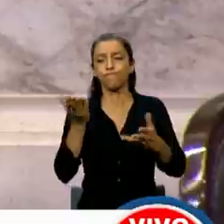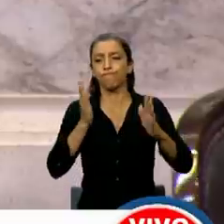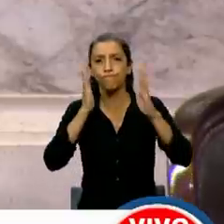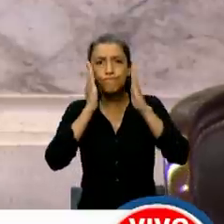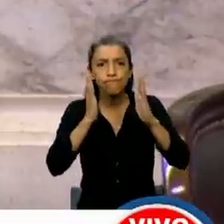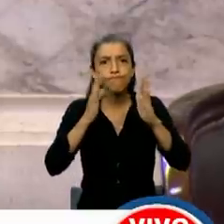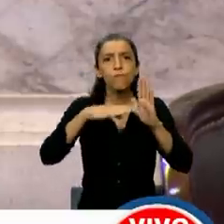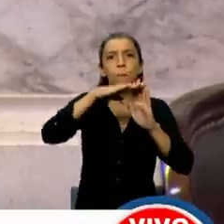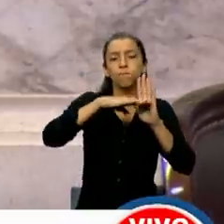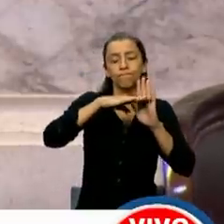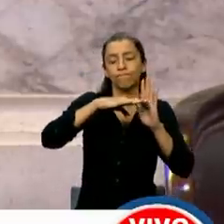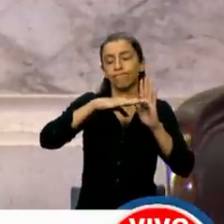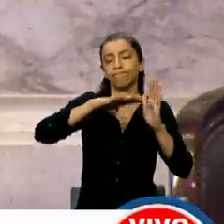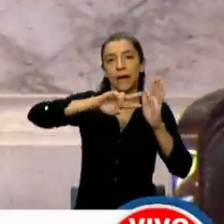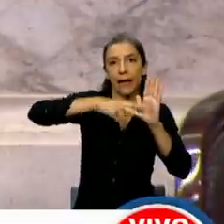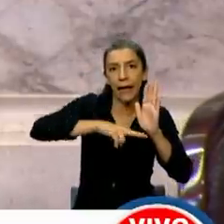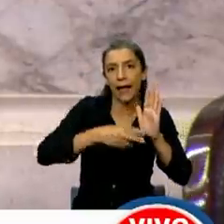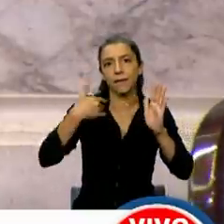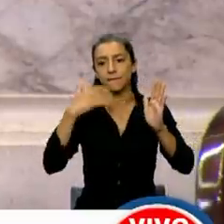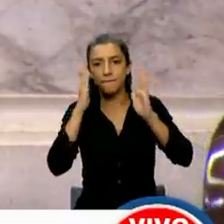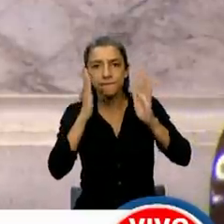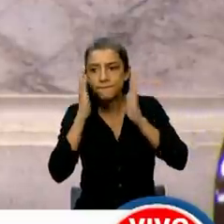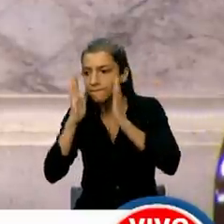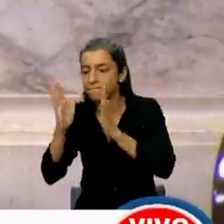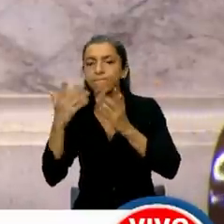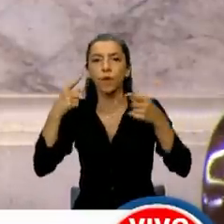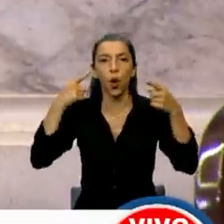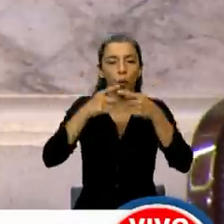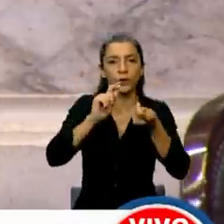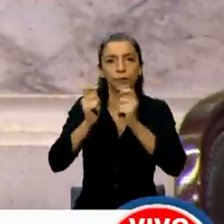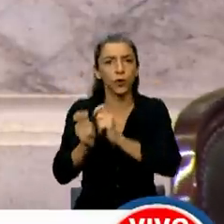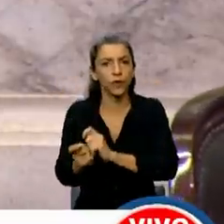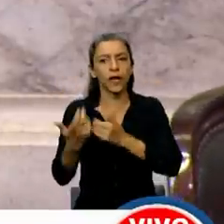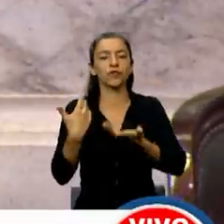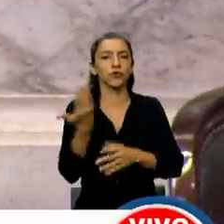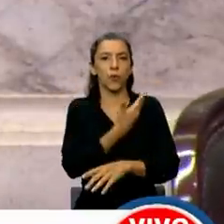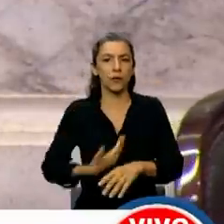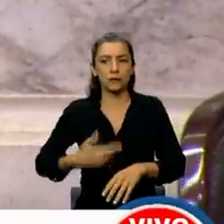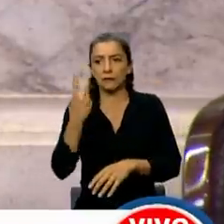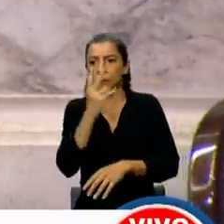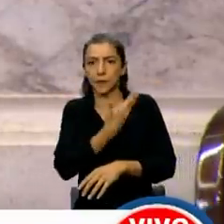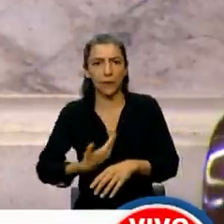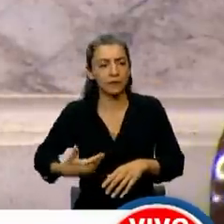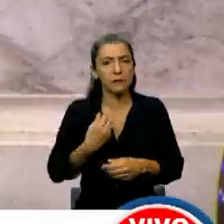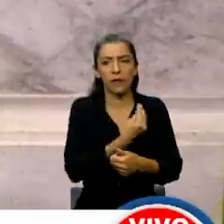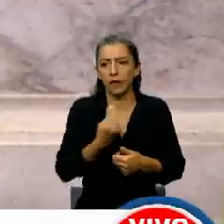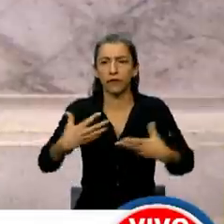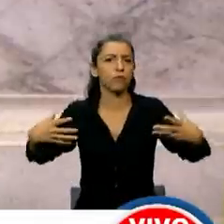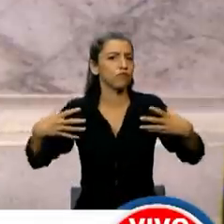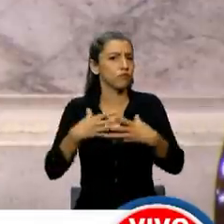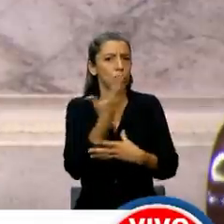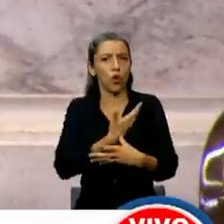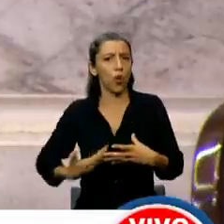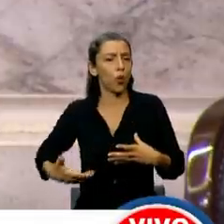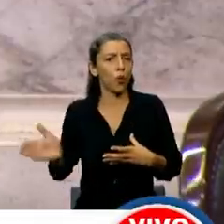objetivos y que afortunadamente nos encontró con un presidente con una vicepresidenta con un gobierno nacional que